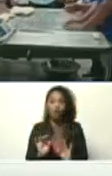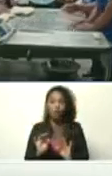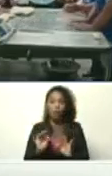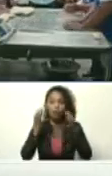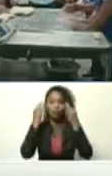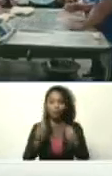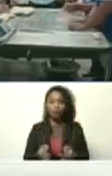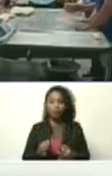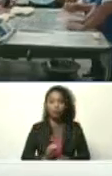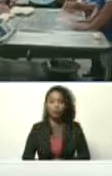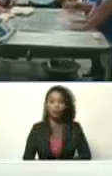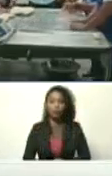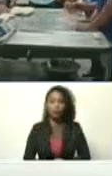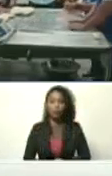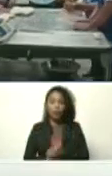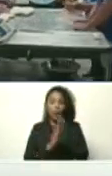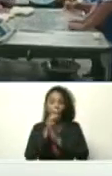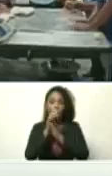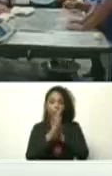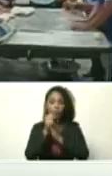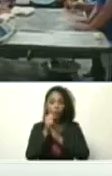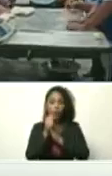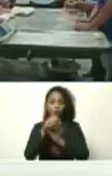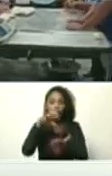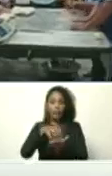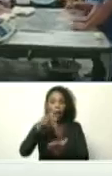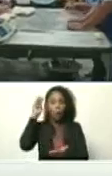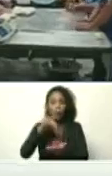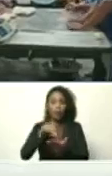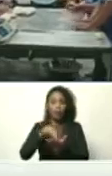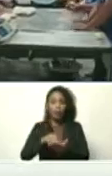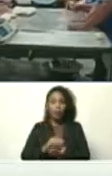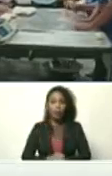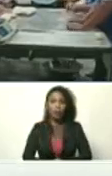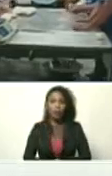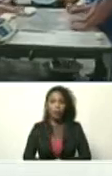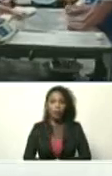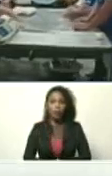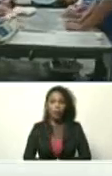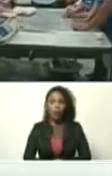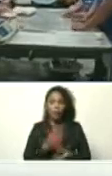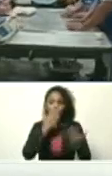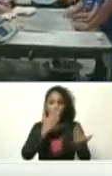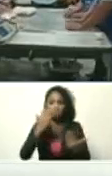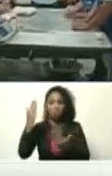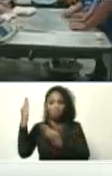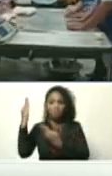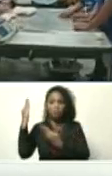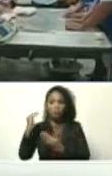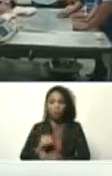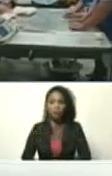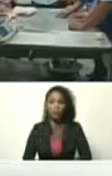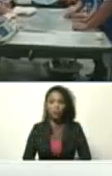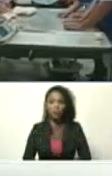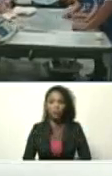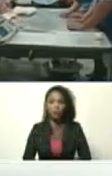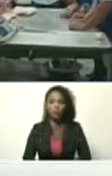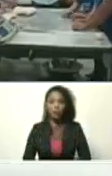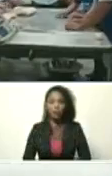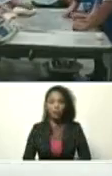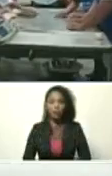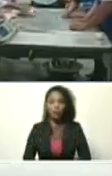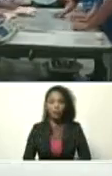formalización del emprendimiento del Estado Miranda. Adelante, Carmen Teresa.